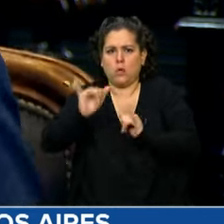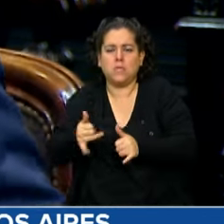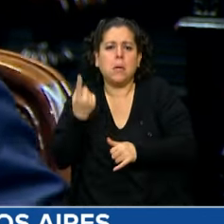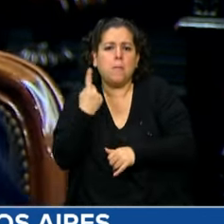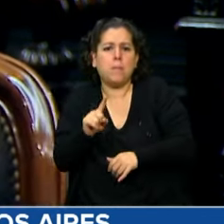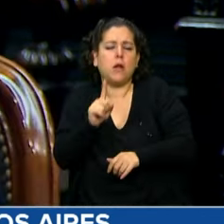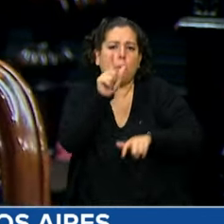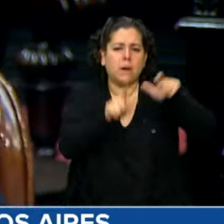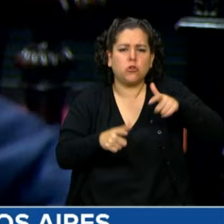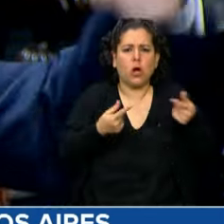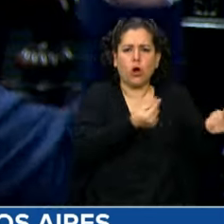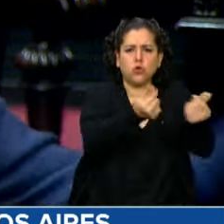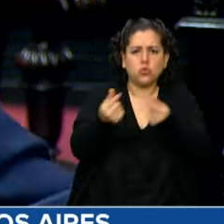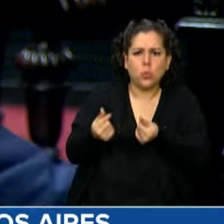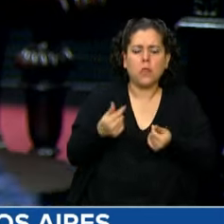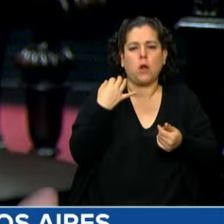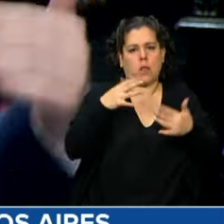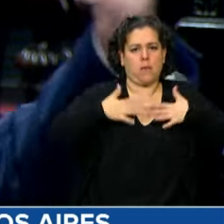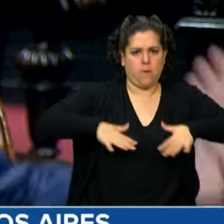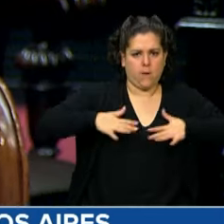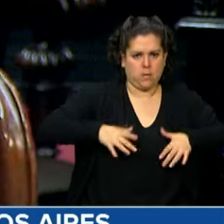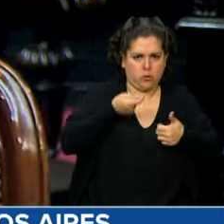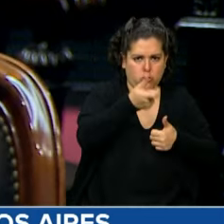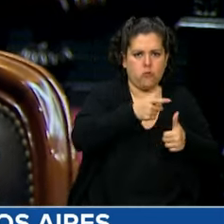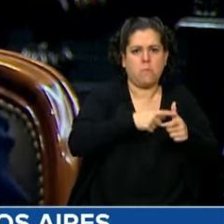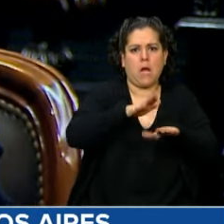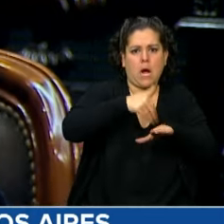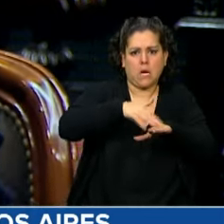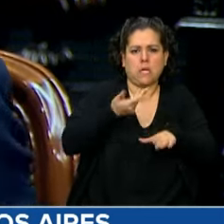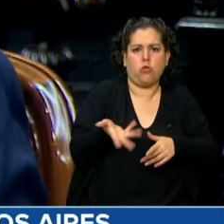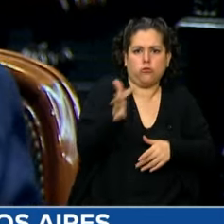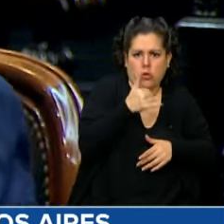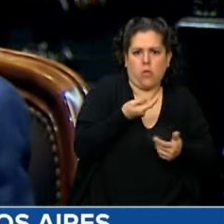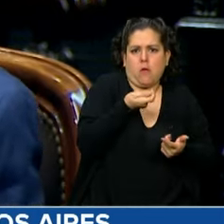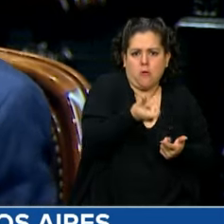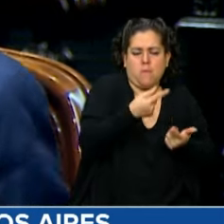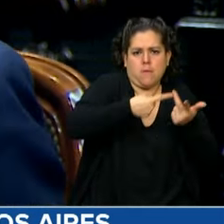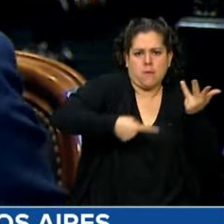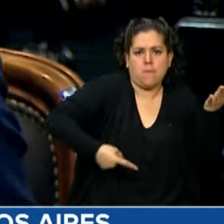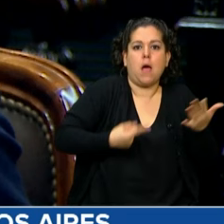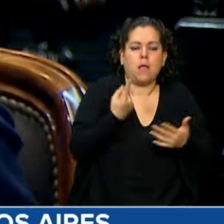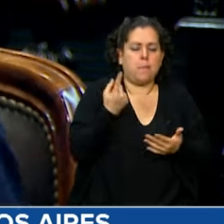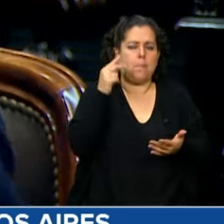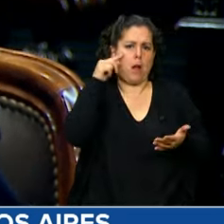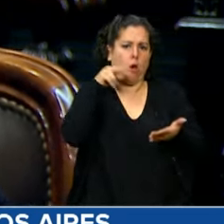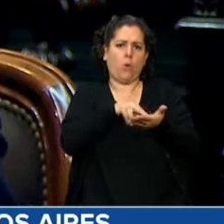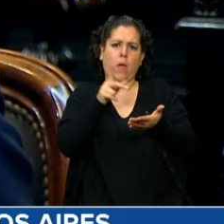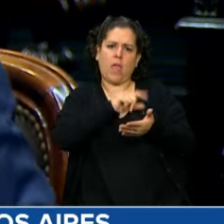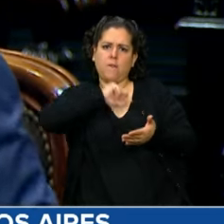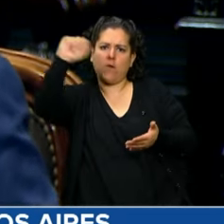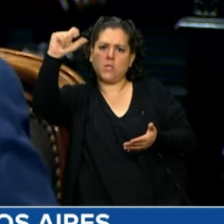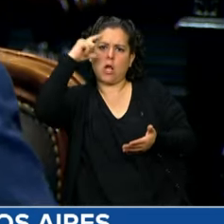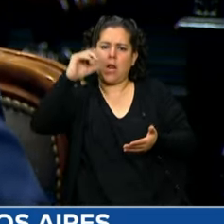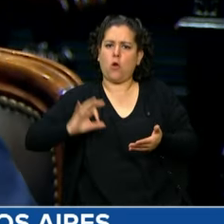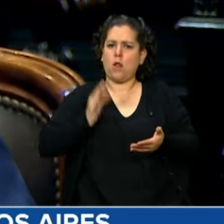acuerda de los consumidores que se tienen que vestir que se tienen que calzar todos los días y que si uno mira la inflación de enero del